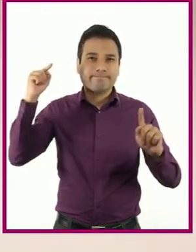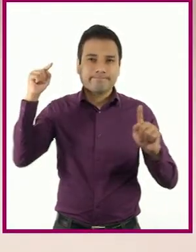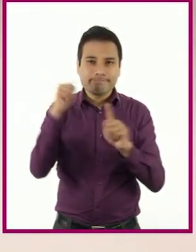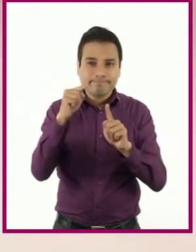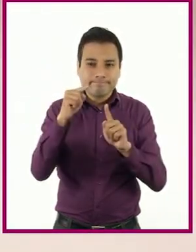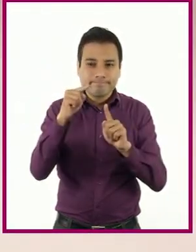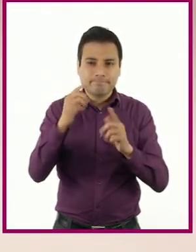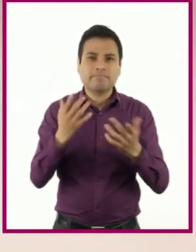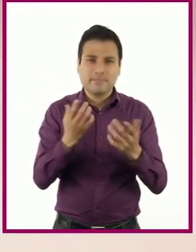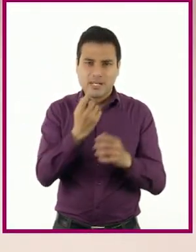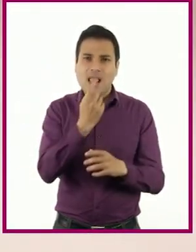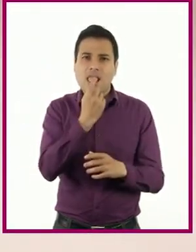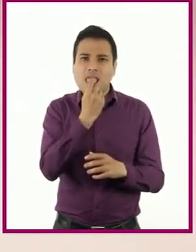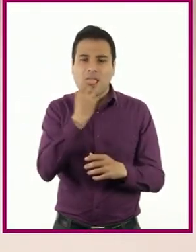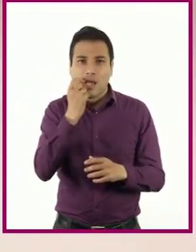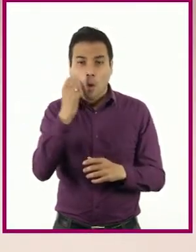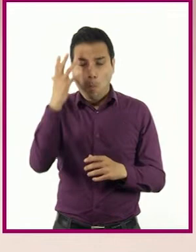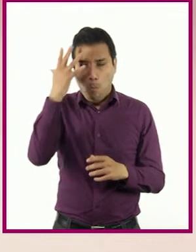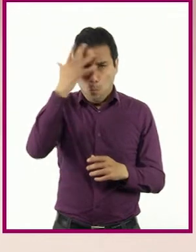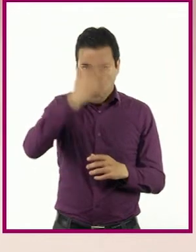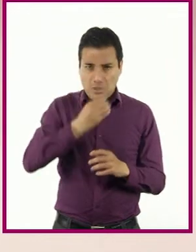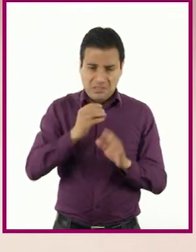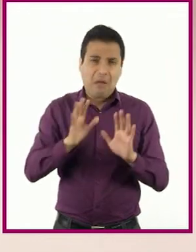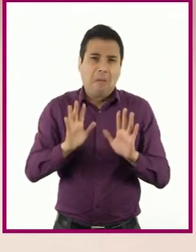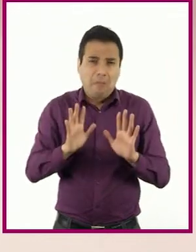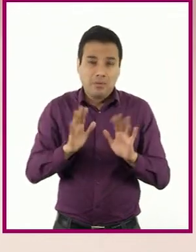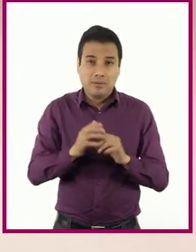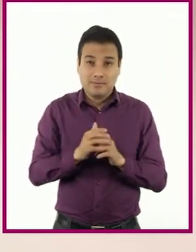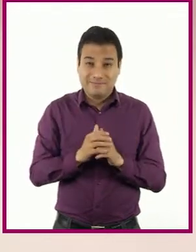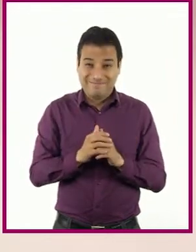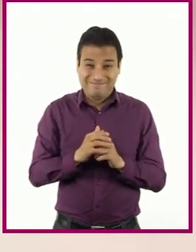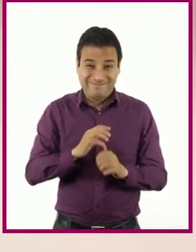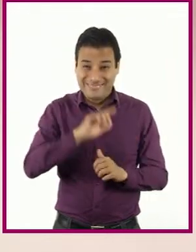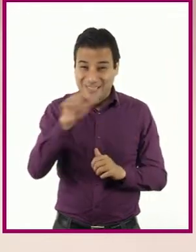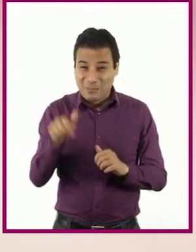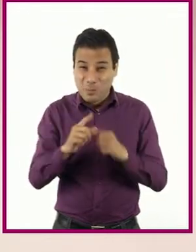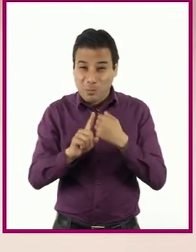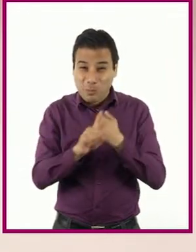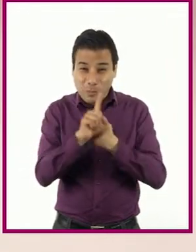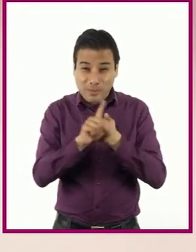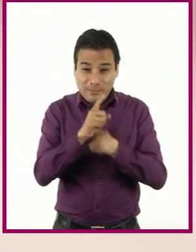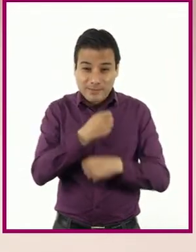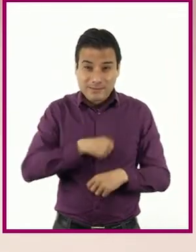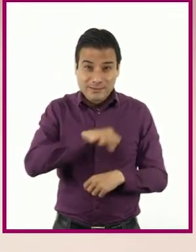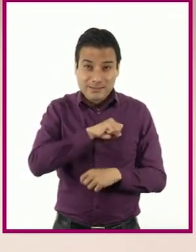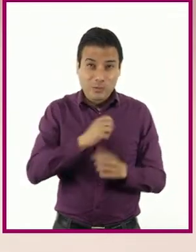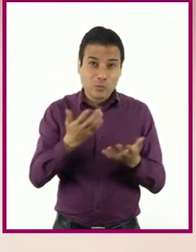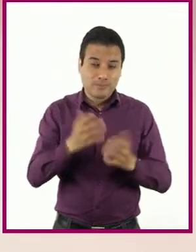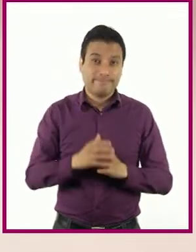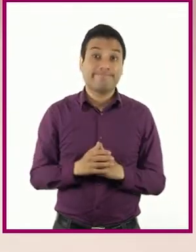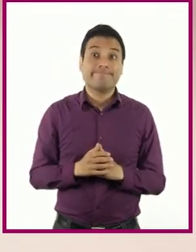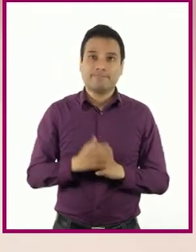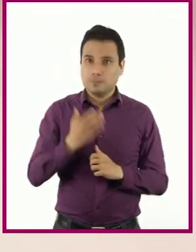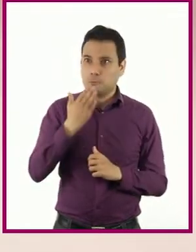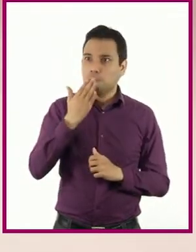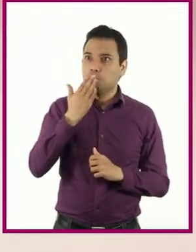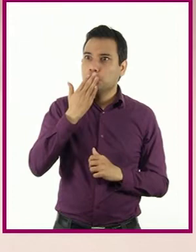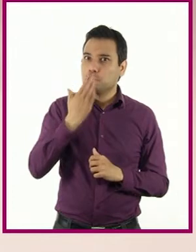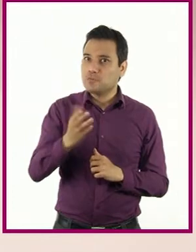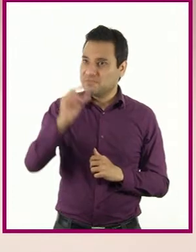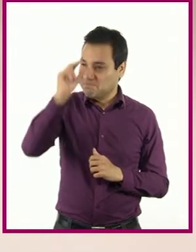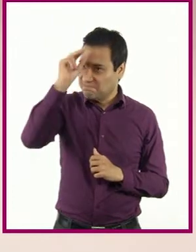muy bonitas y de moda, pero la verdad, ni meterse en problemas de salud. ¡Excelente! Hoy estuviste de